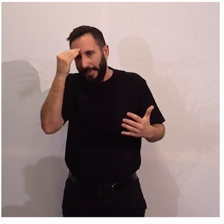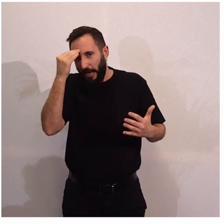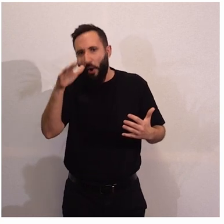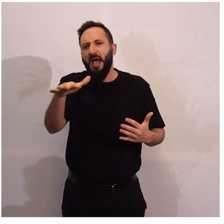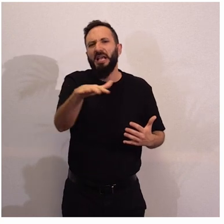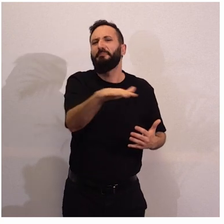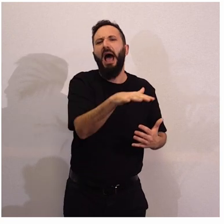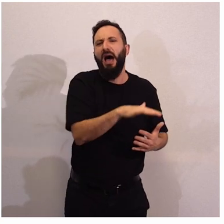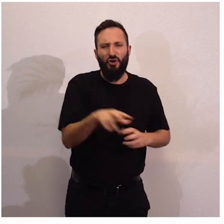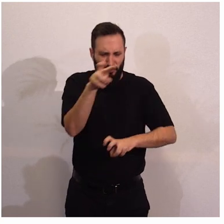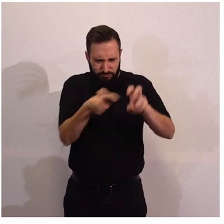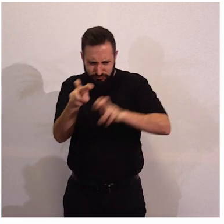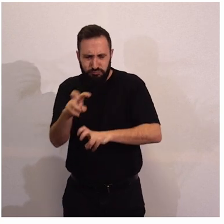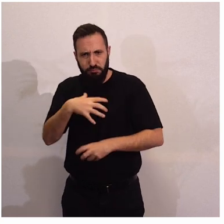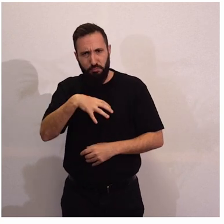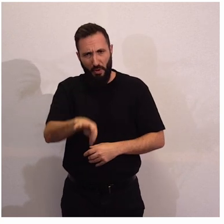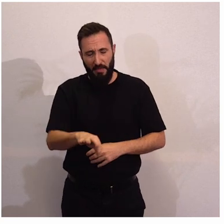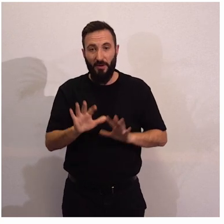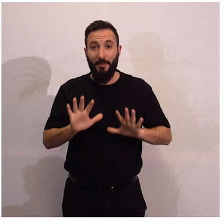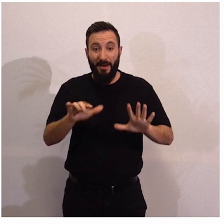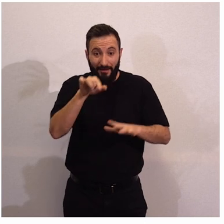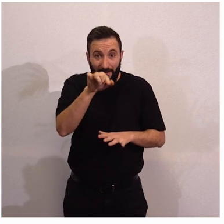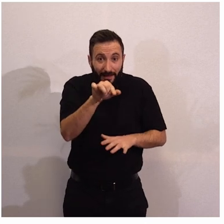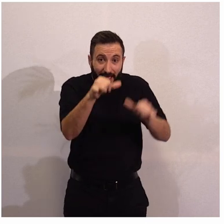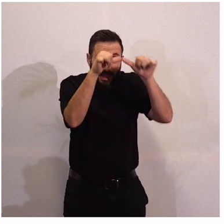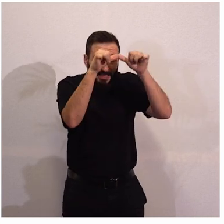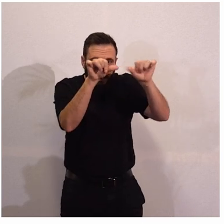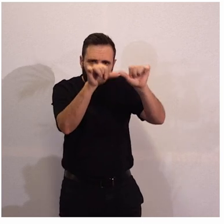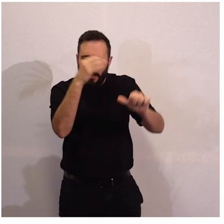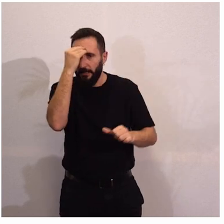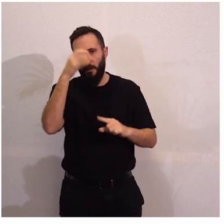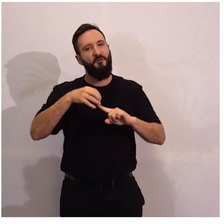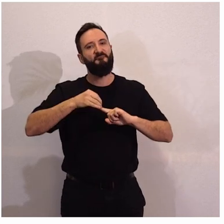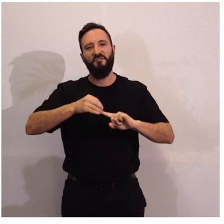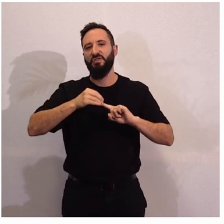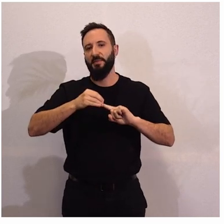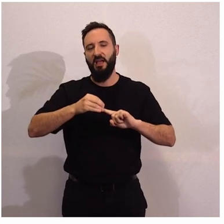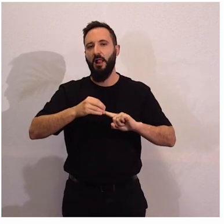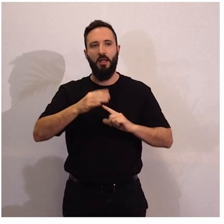muchos espacios más, ¿no? Pero ese me parece fundamental, porque